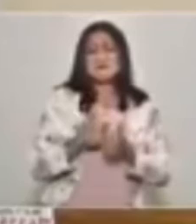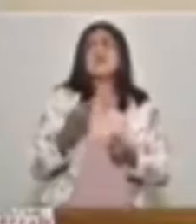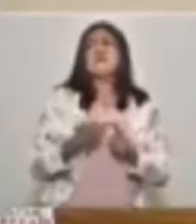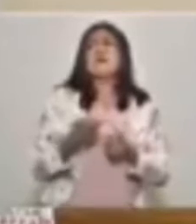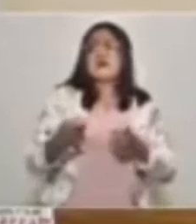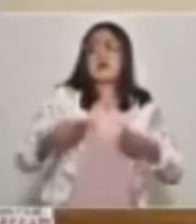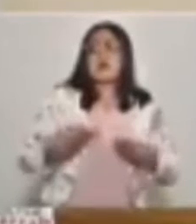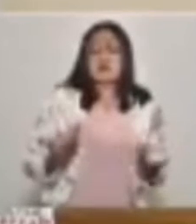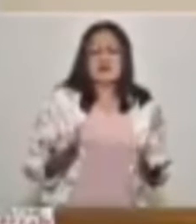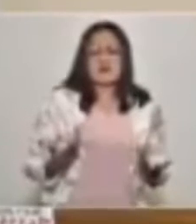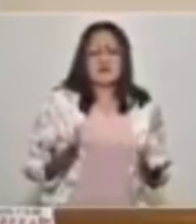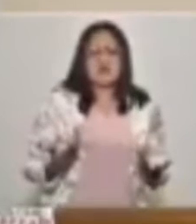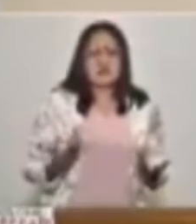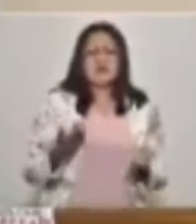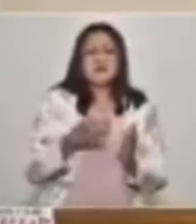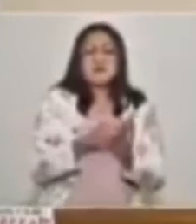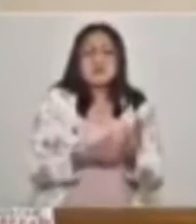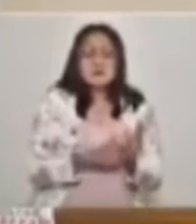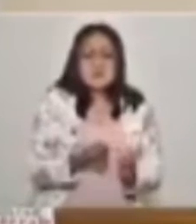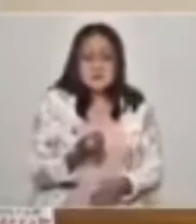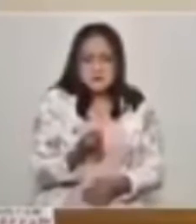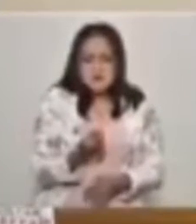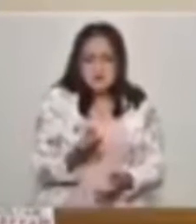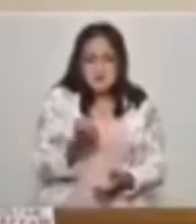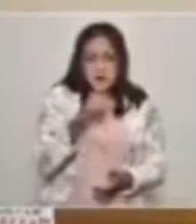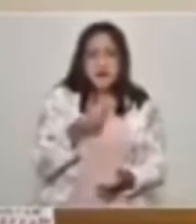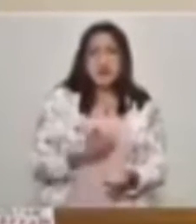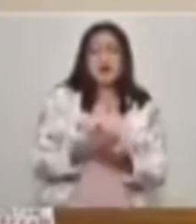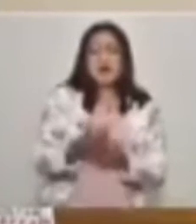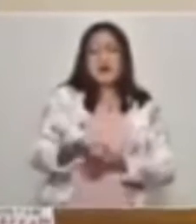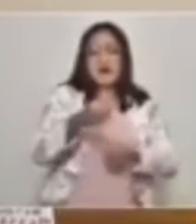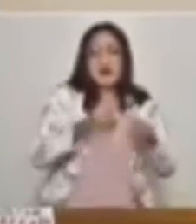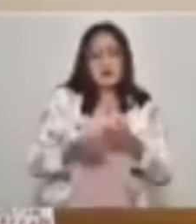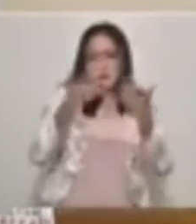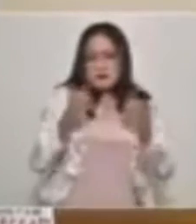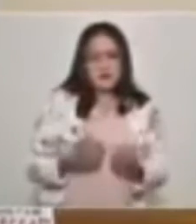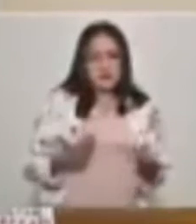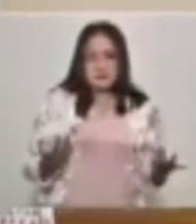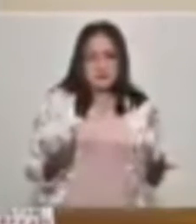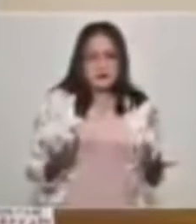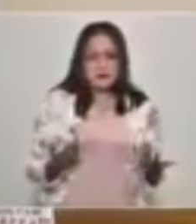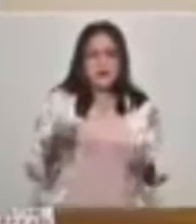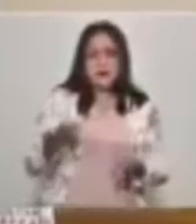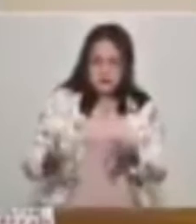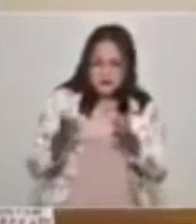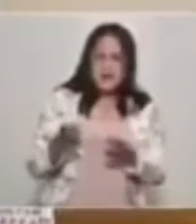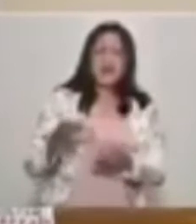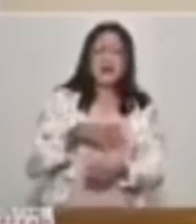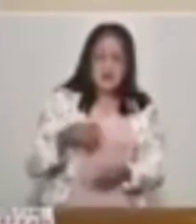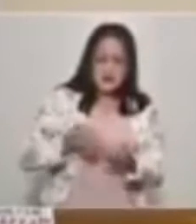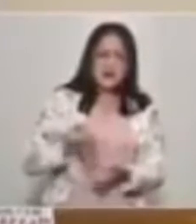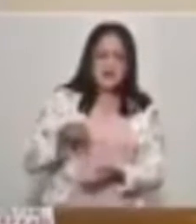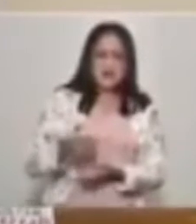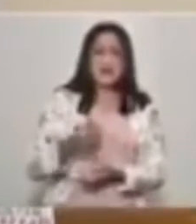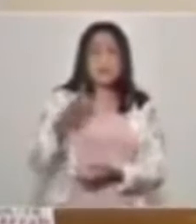una menor cantidad de la que estamos dándoles a ganar a esos bloques rateros que hay. Hay